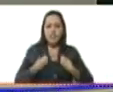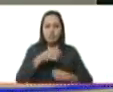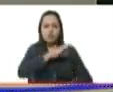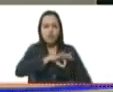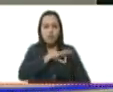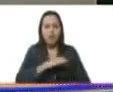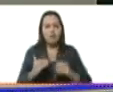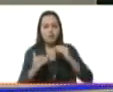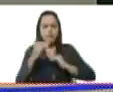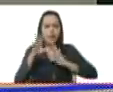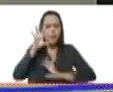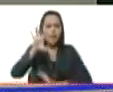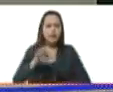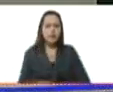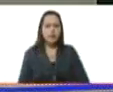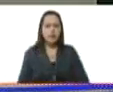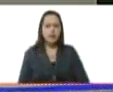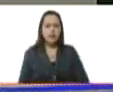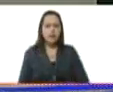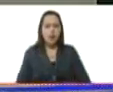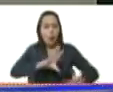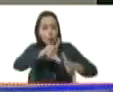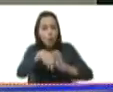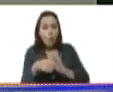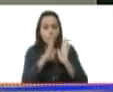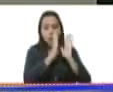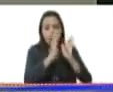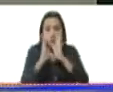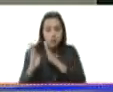del país, la delincuencia organizada,